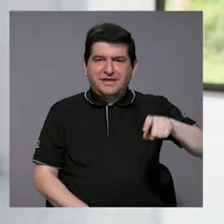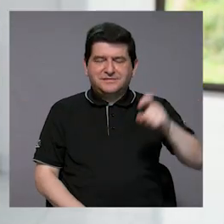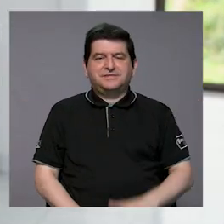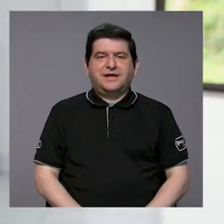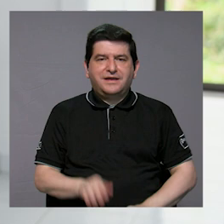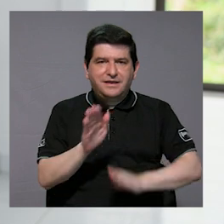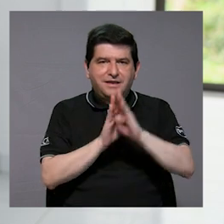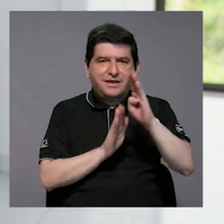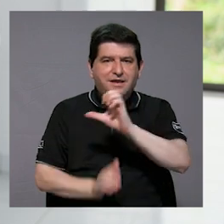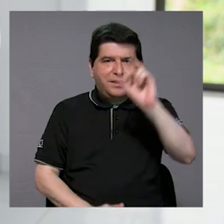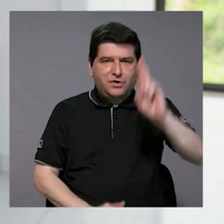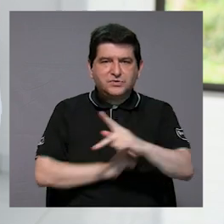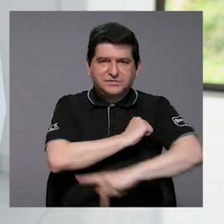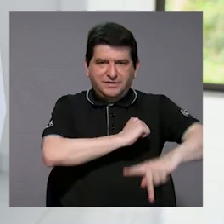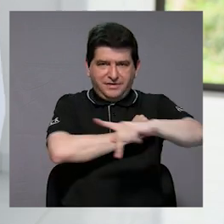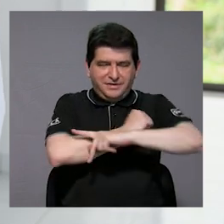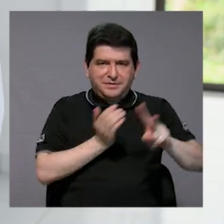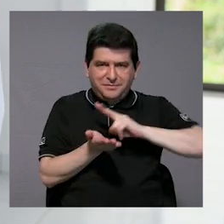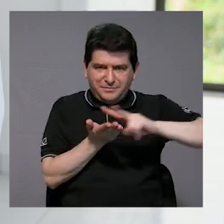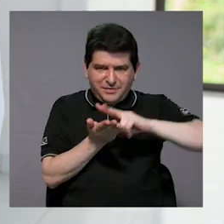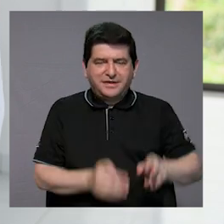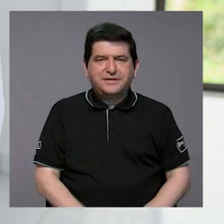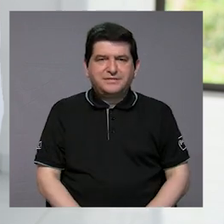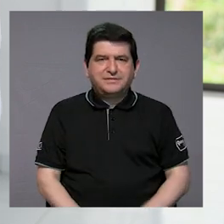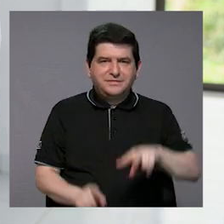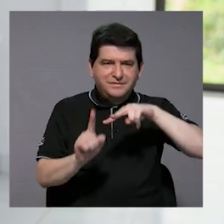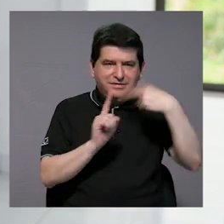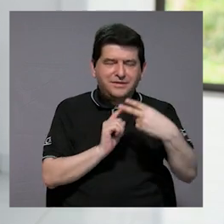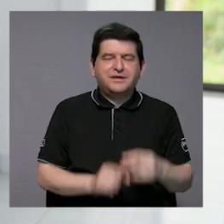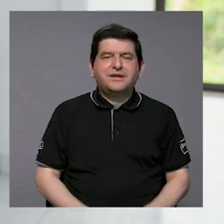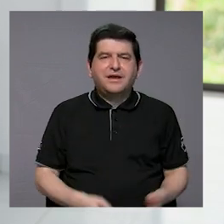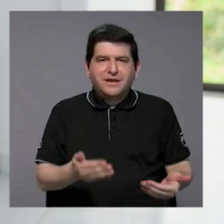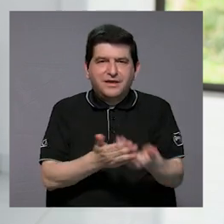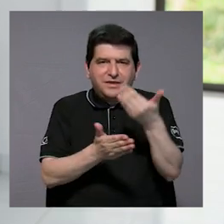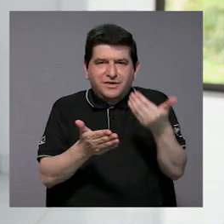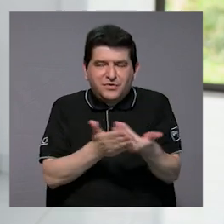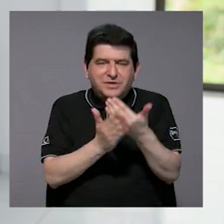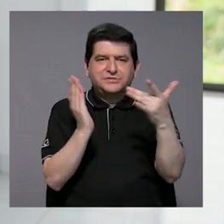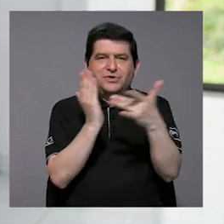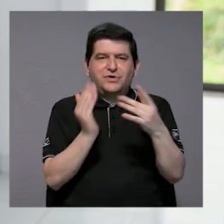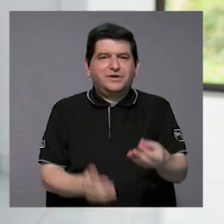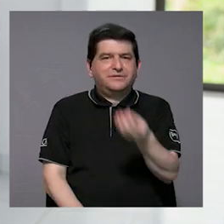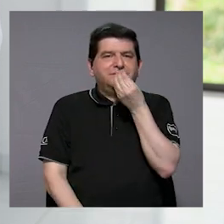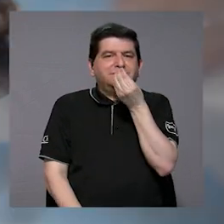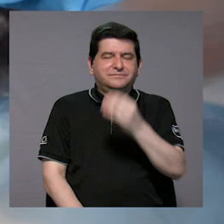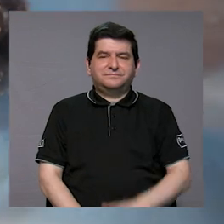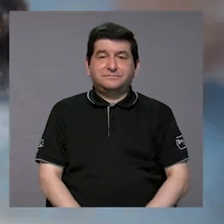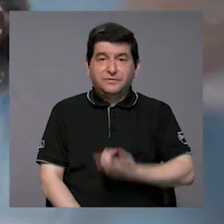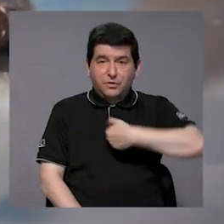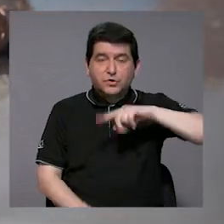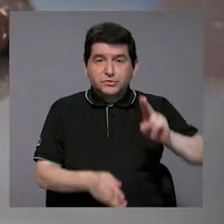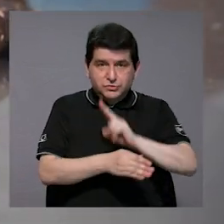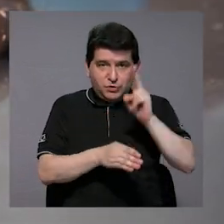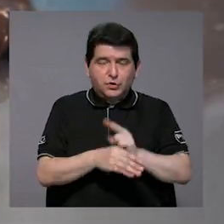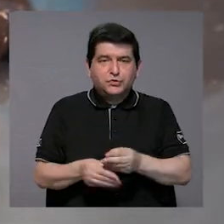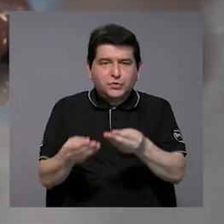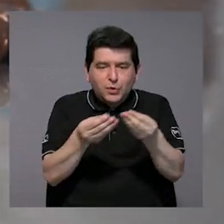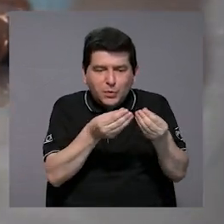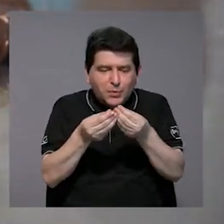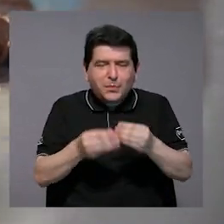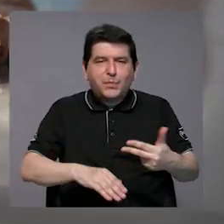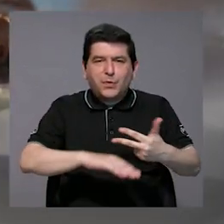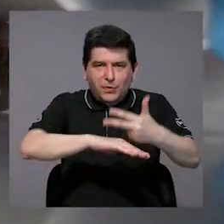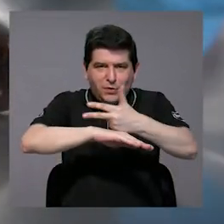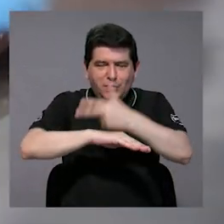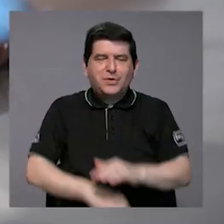nutricionales necesarias, desarrollándose en Costa Rica como un país verde con miras a la innovación en tecnología alimentaria. Nosotros